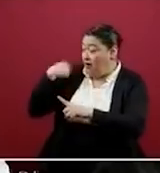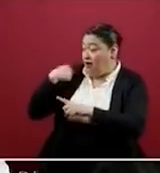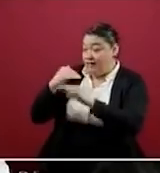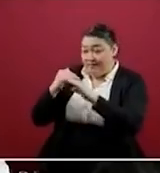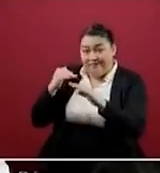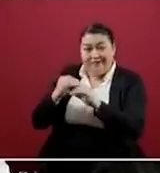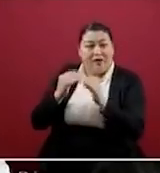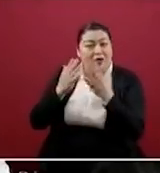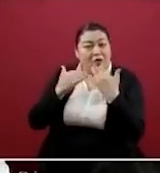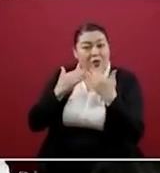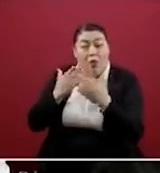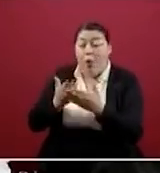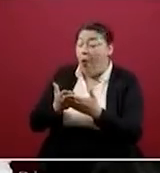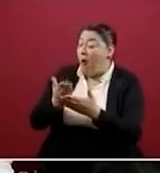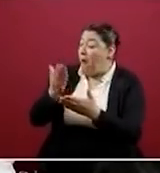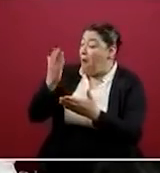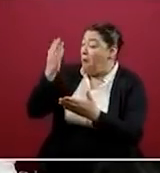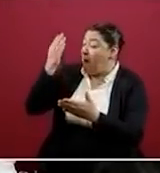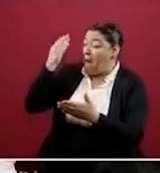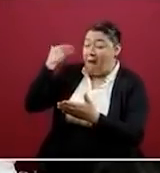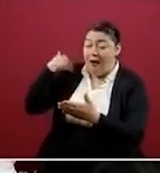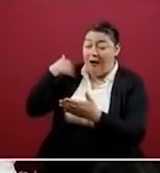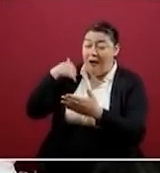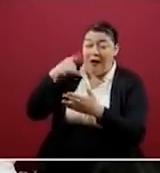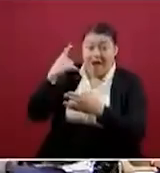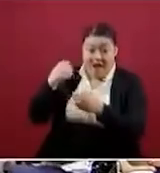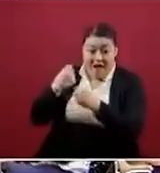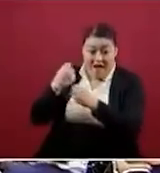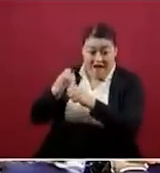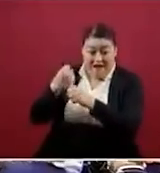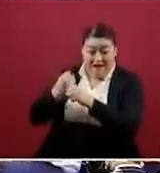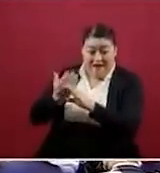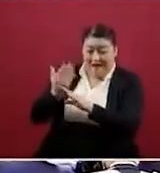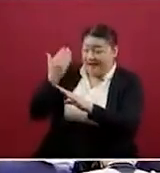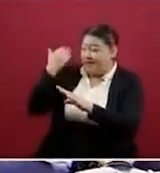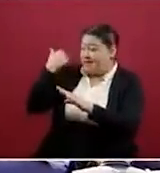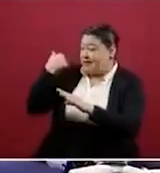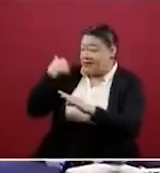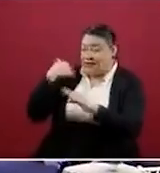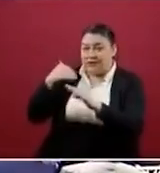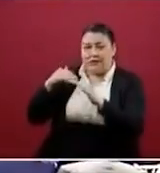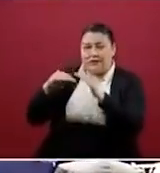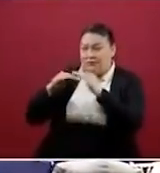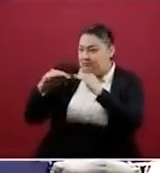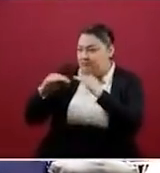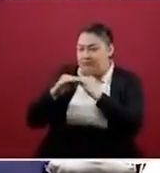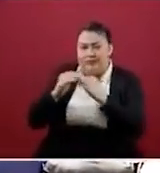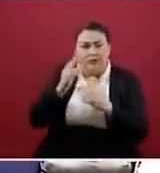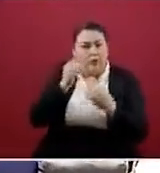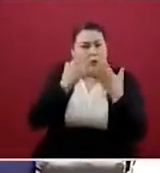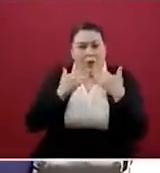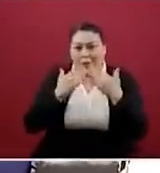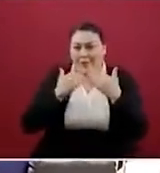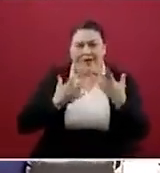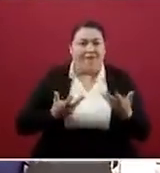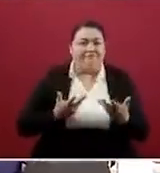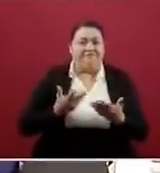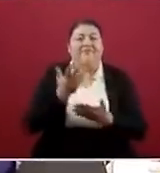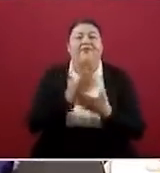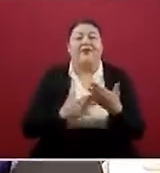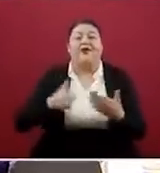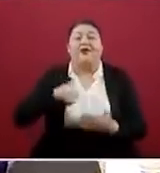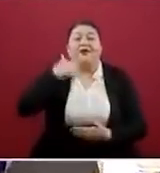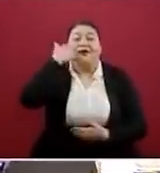eran impensables hace apenas unos años. Es necesario